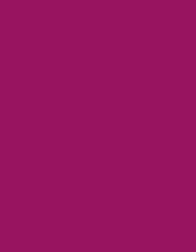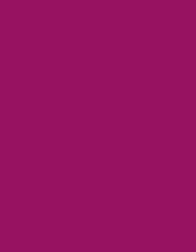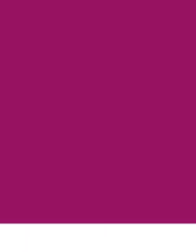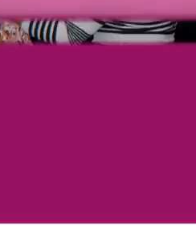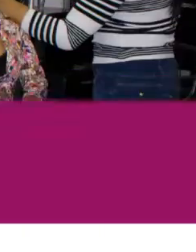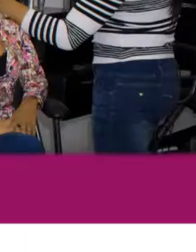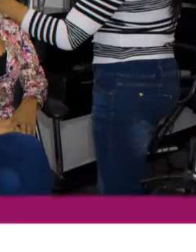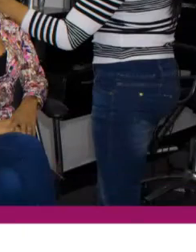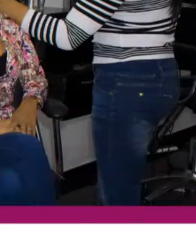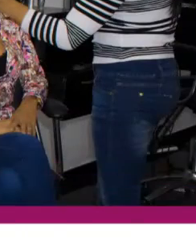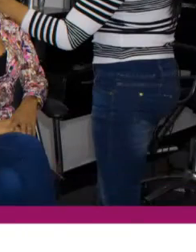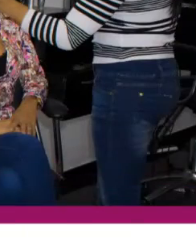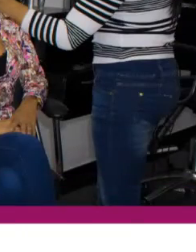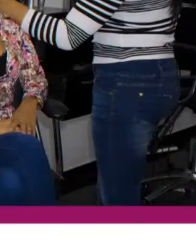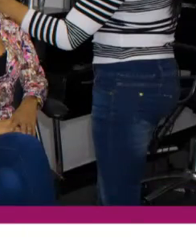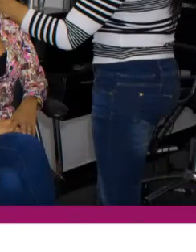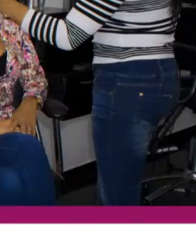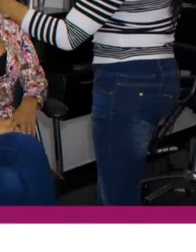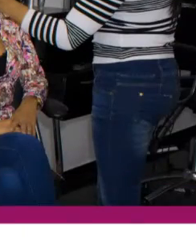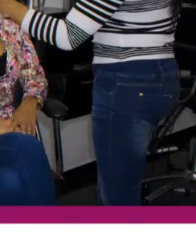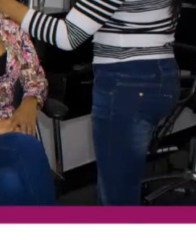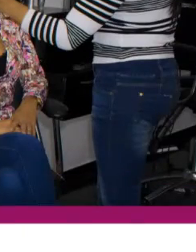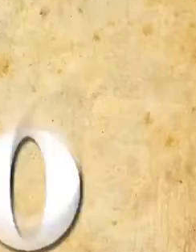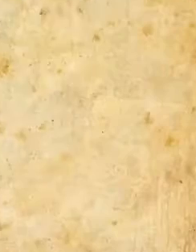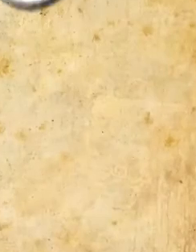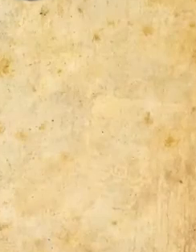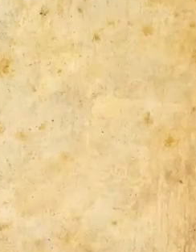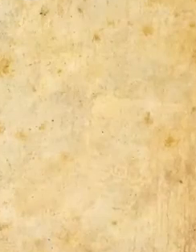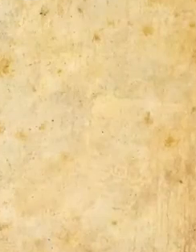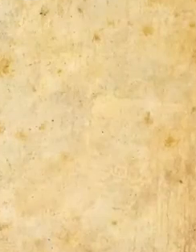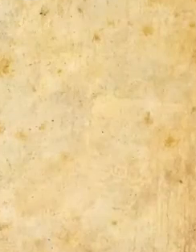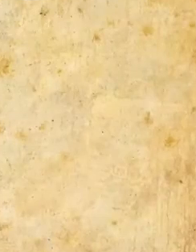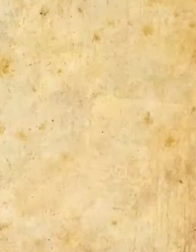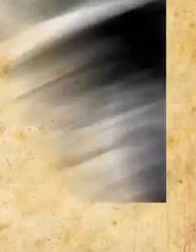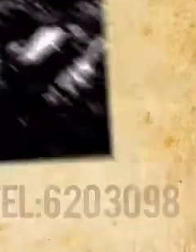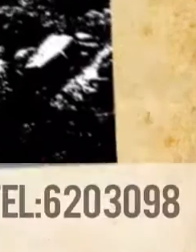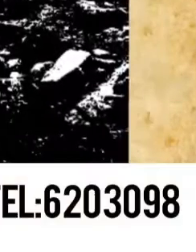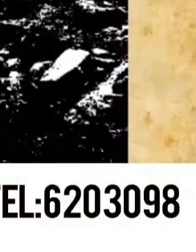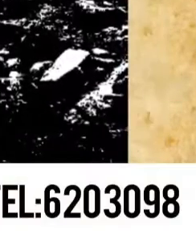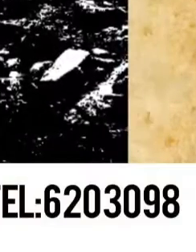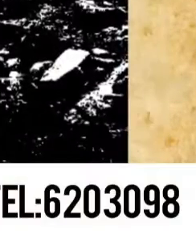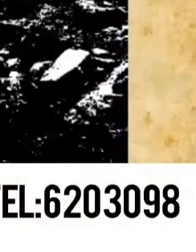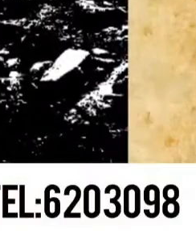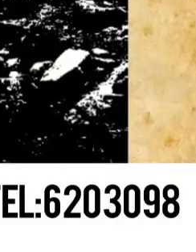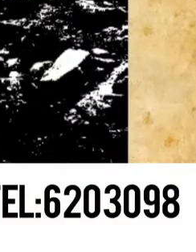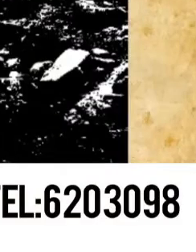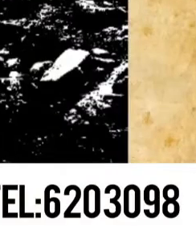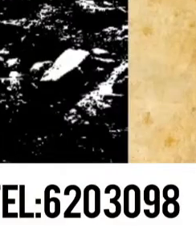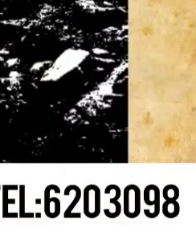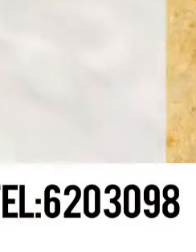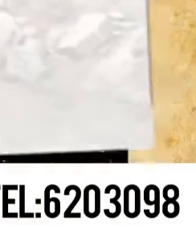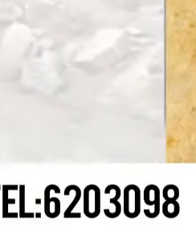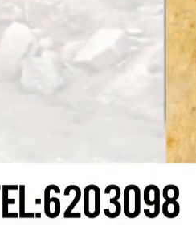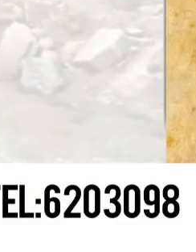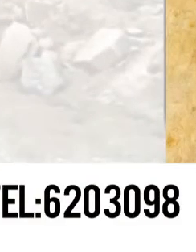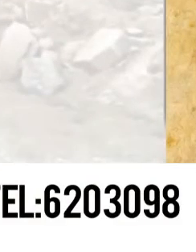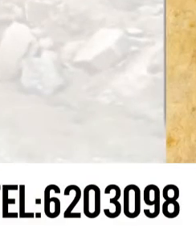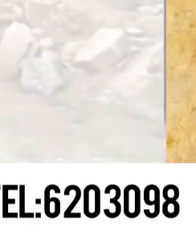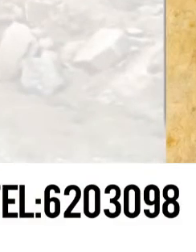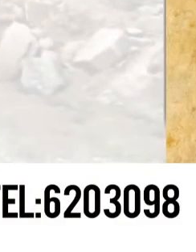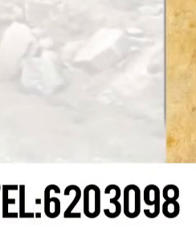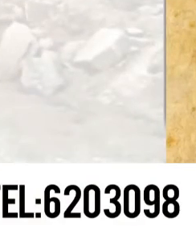imagen, belleza y estilo en un solo lugar. El tiempo te trae una nueva colección. Por primera vez los modelos más emblemáticos de la